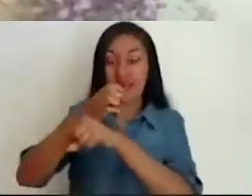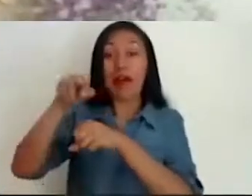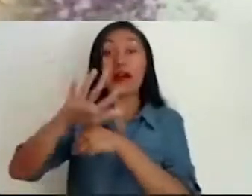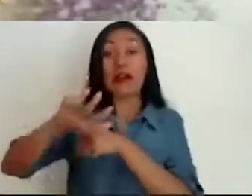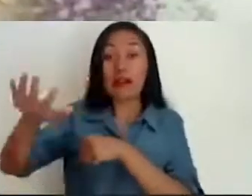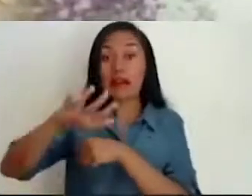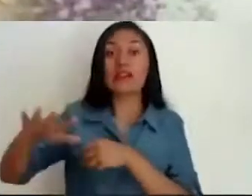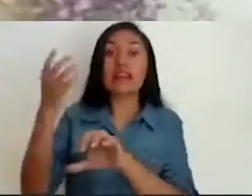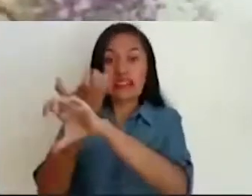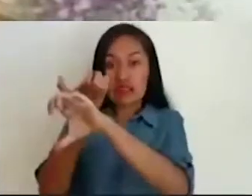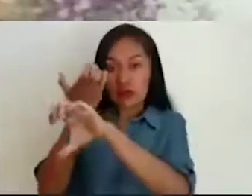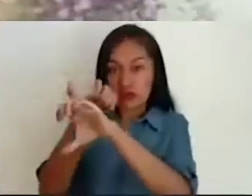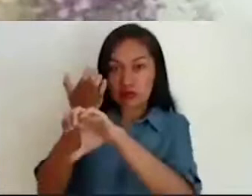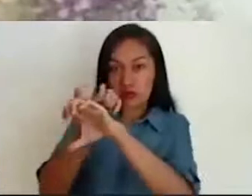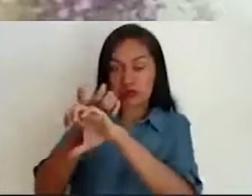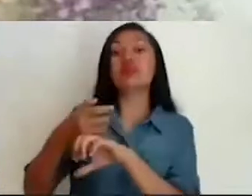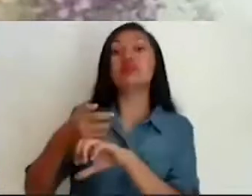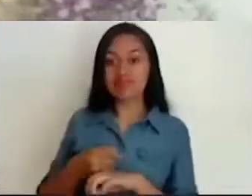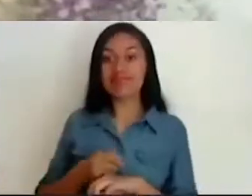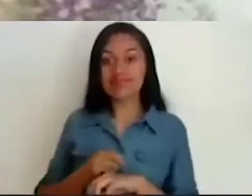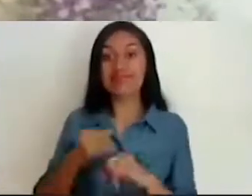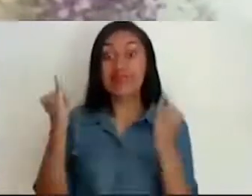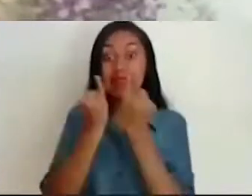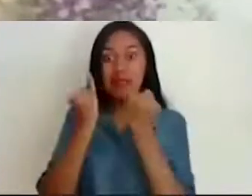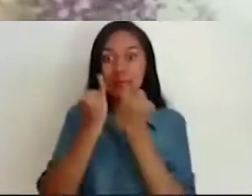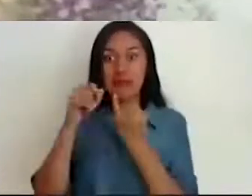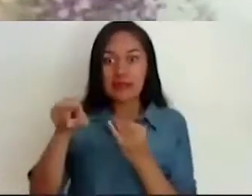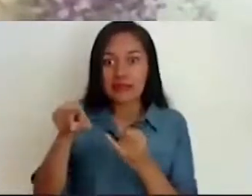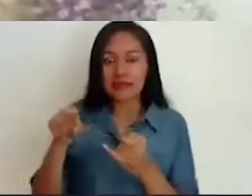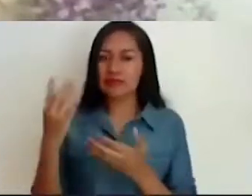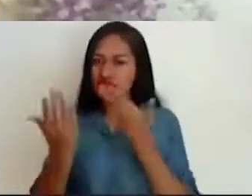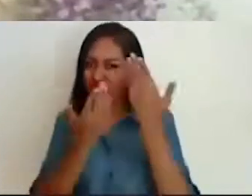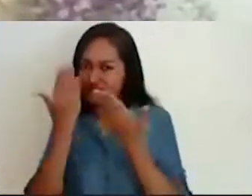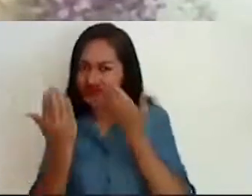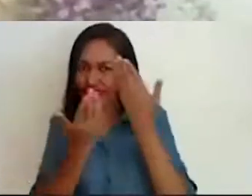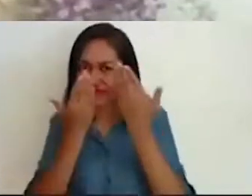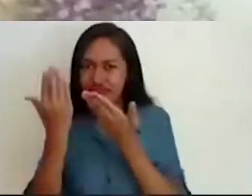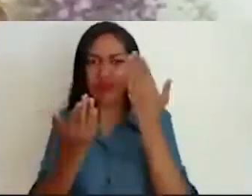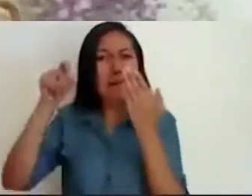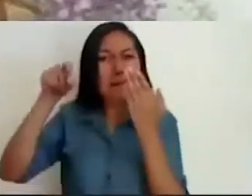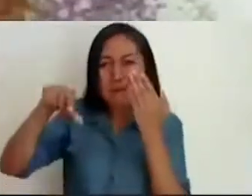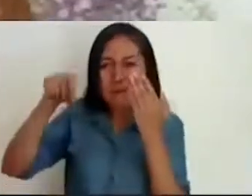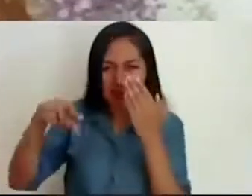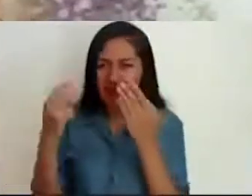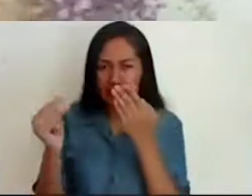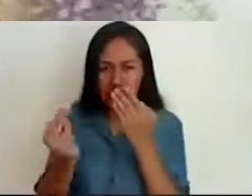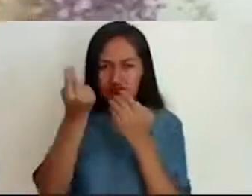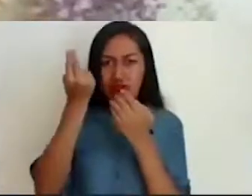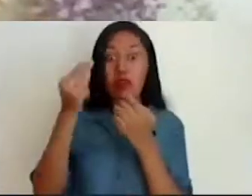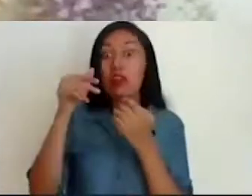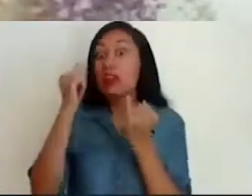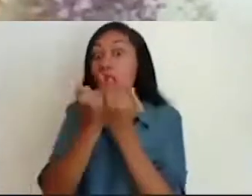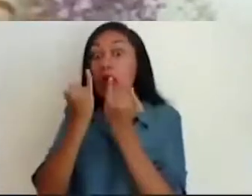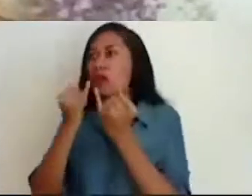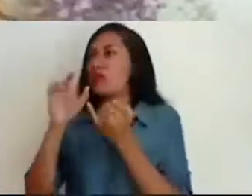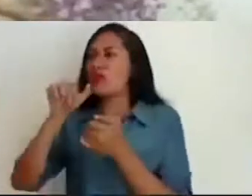Neuroquímica y con una beca también ahí en el mismo instituto y con otras instituciones en el